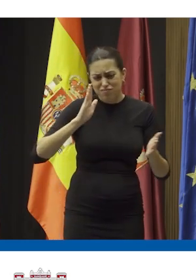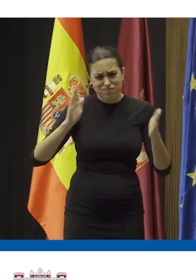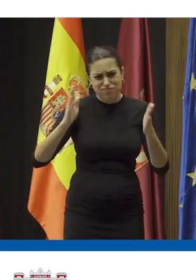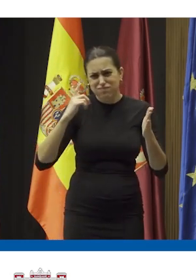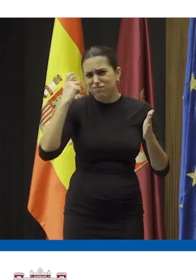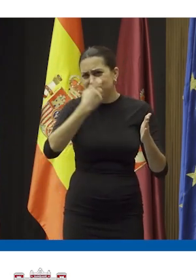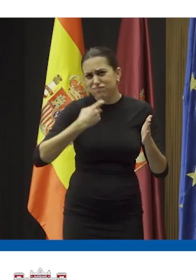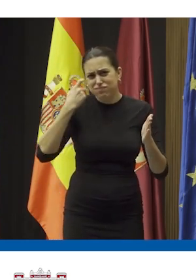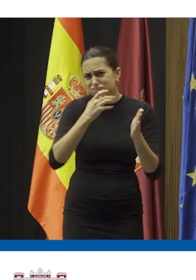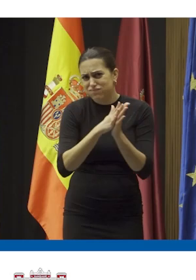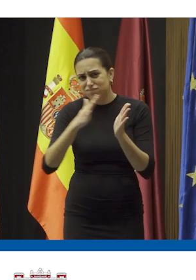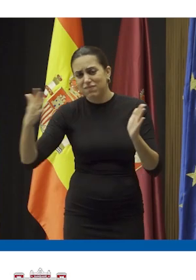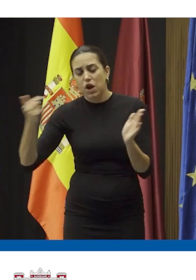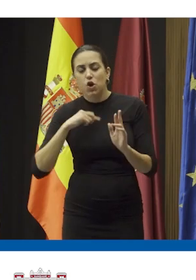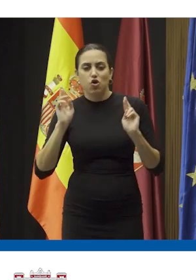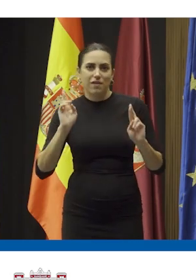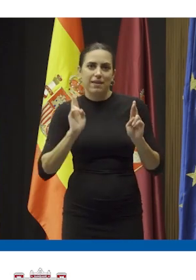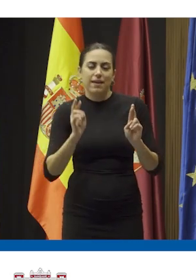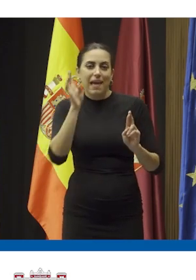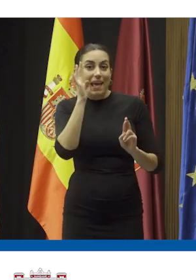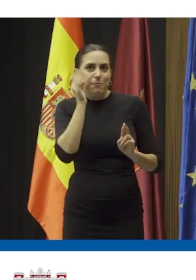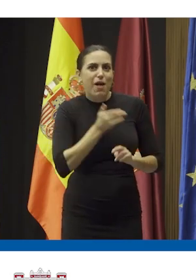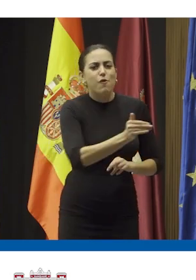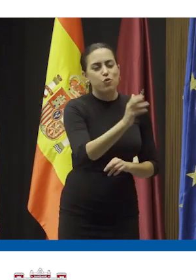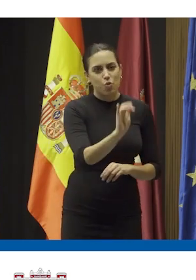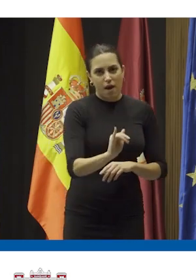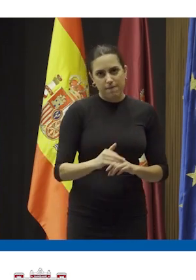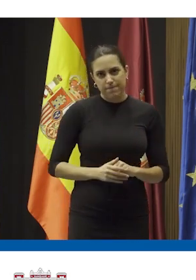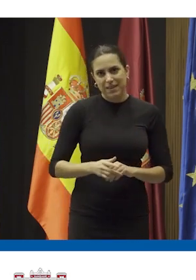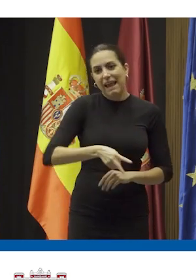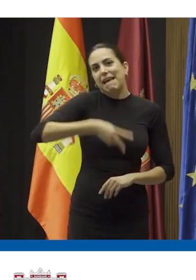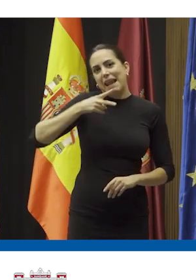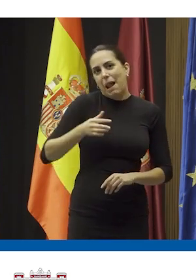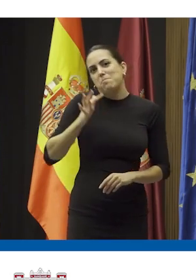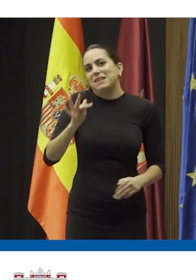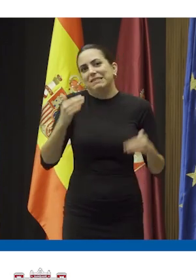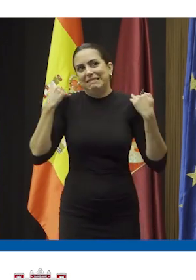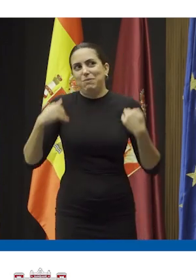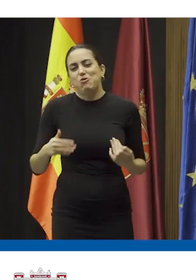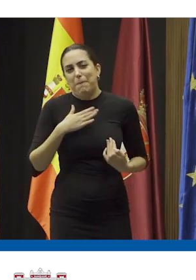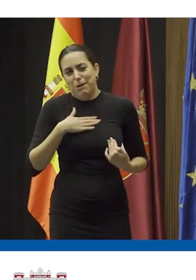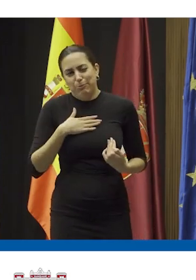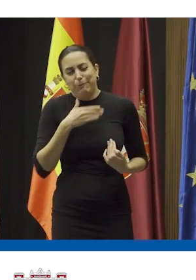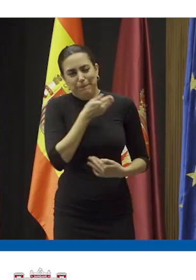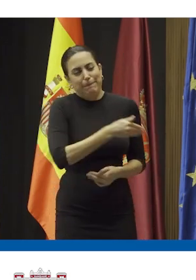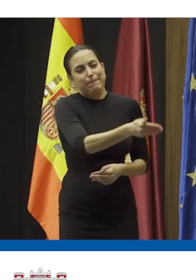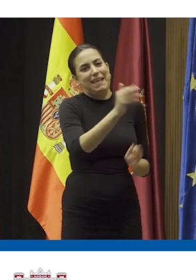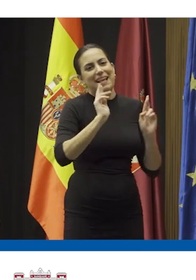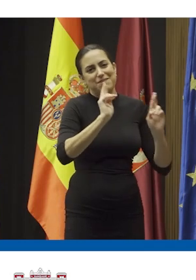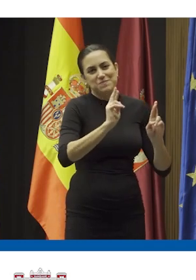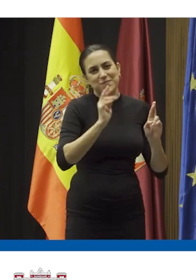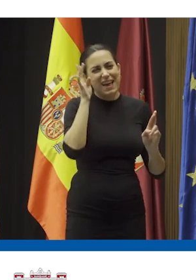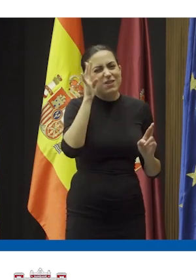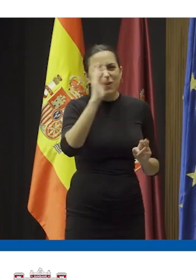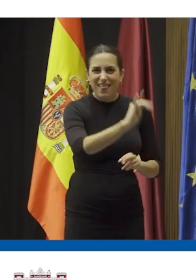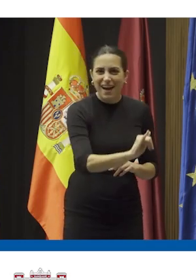tengo esperanza. Tengo esperanza, claro, en general y por lo personal que me corresponde, ¿no? De que los avances médicos